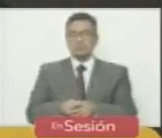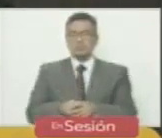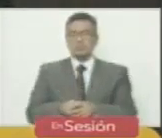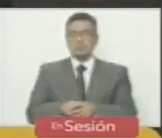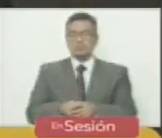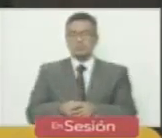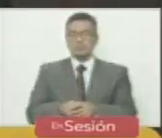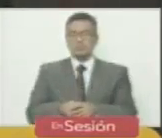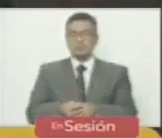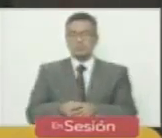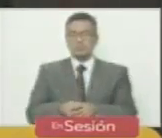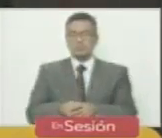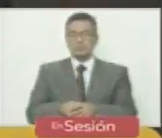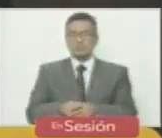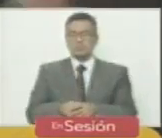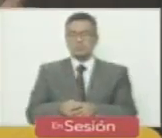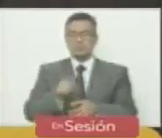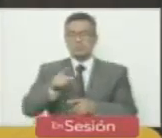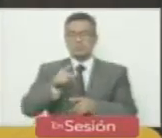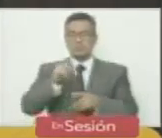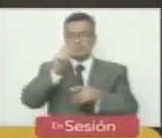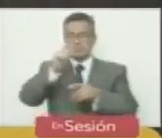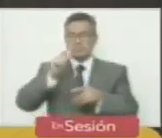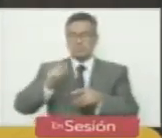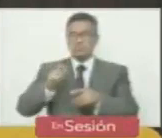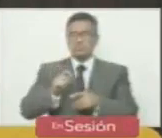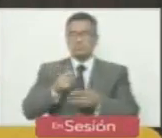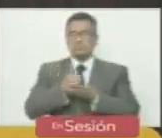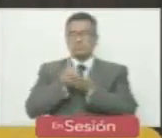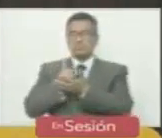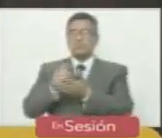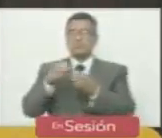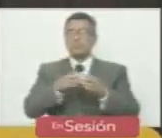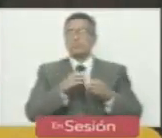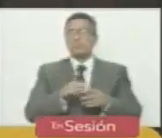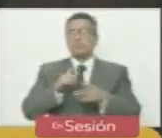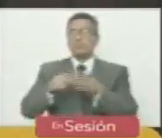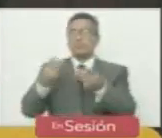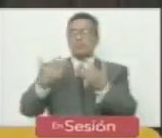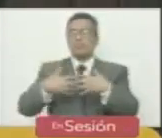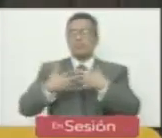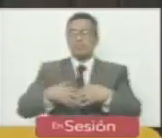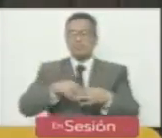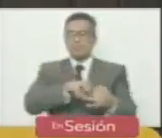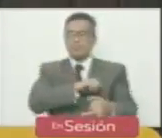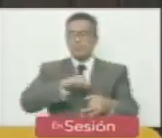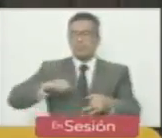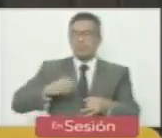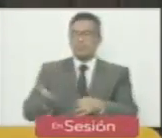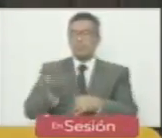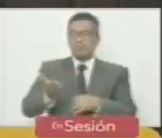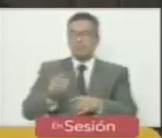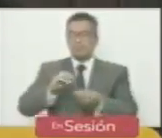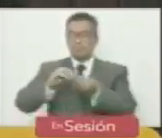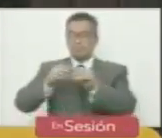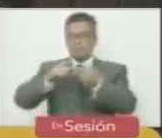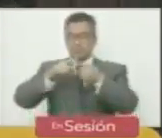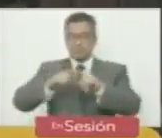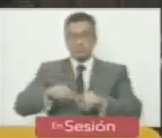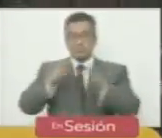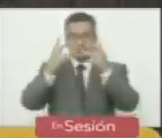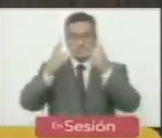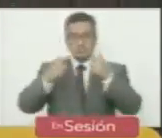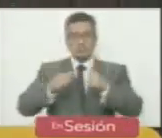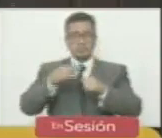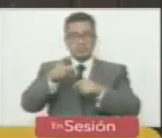parte de un porcentaje de ellos son parte a la empresa privada, pues es importante contabilizarlos, es importante,